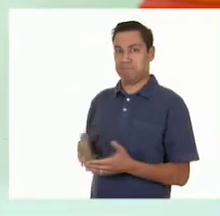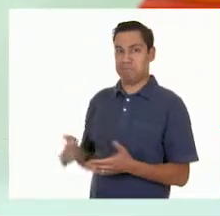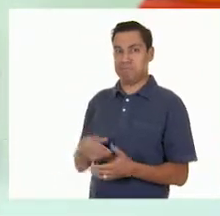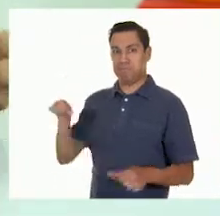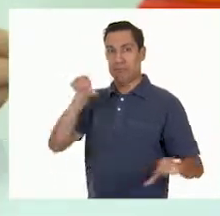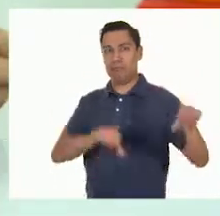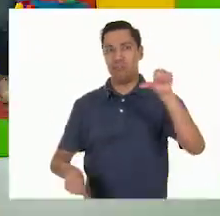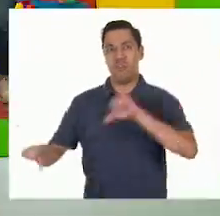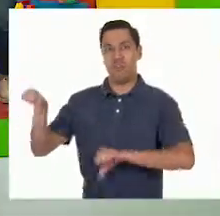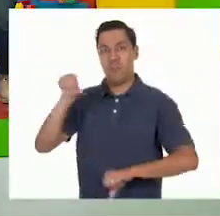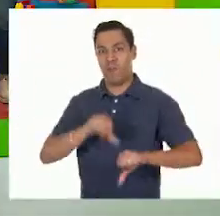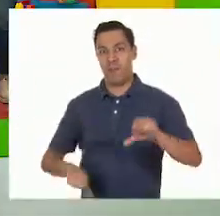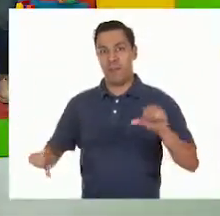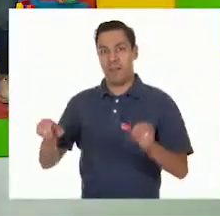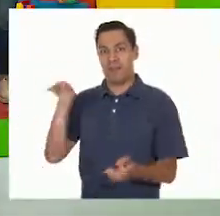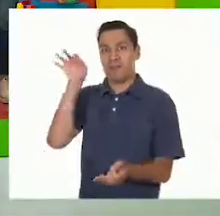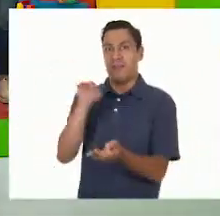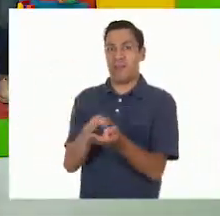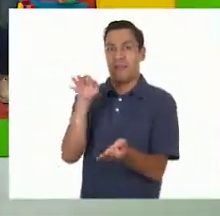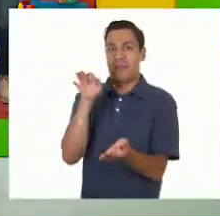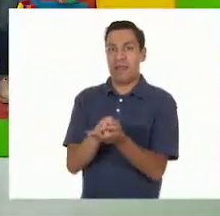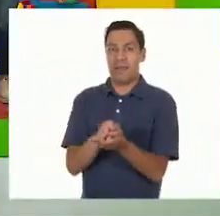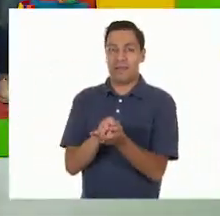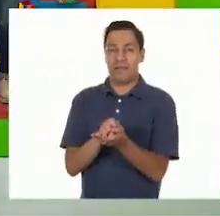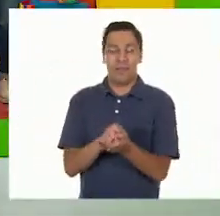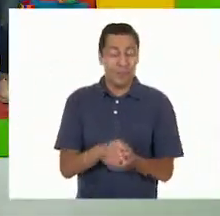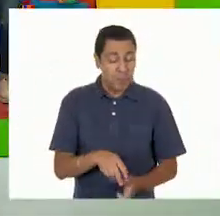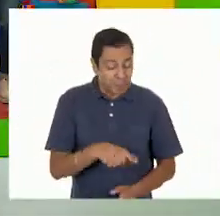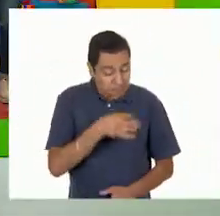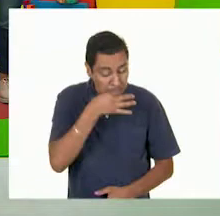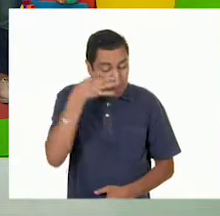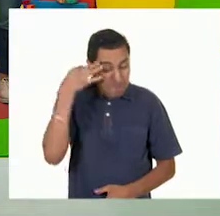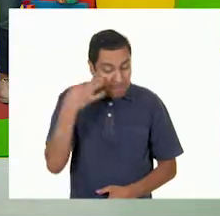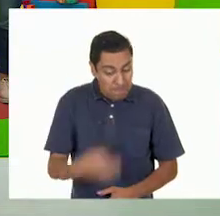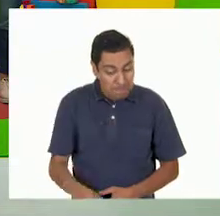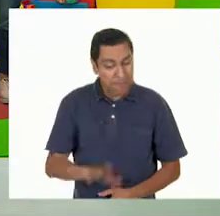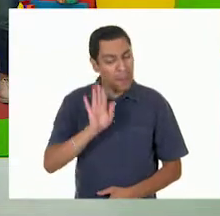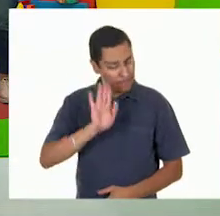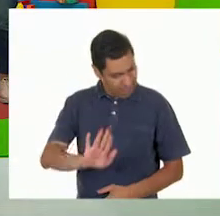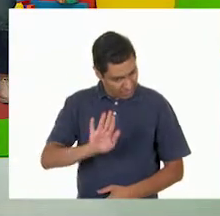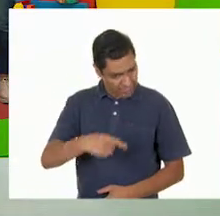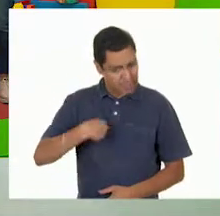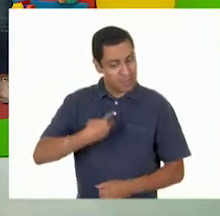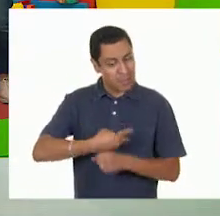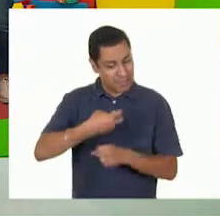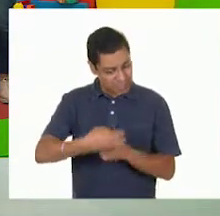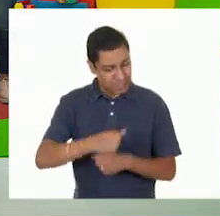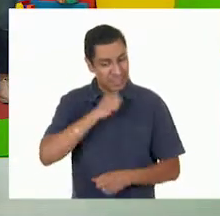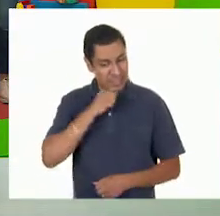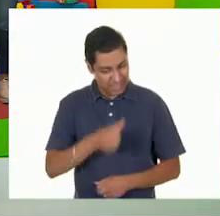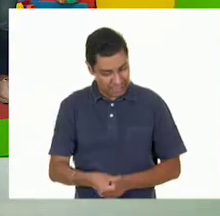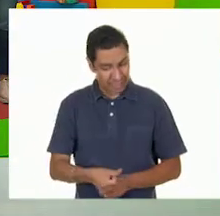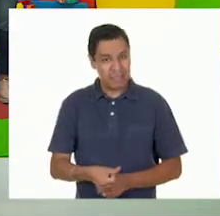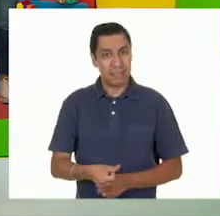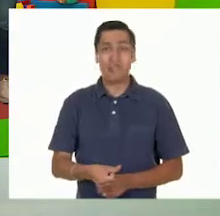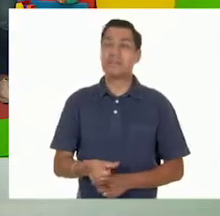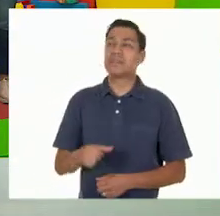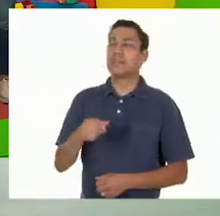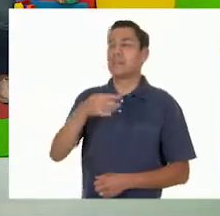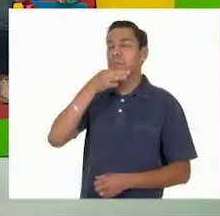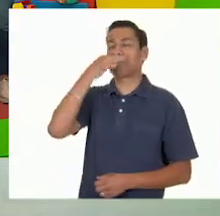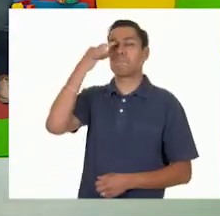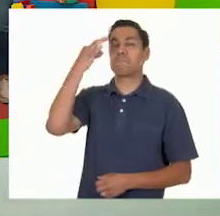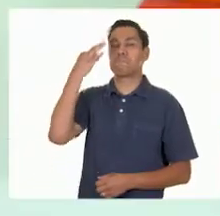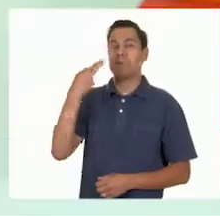para mí hoy rosita qué rico qué mal a ella nos antoja si estuvo